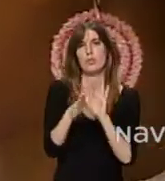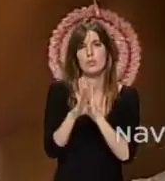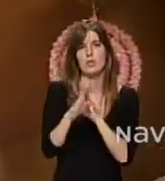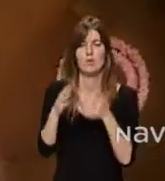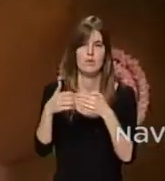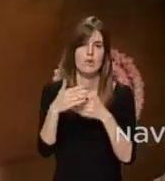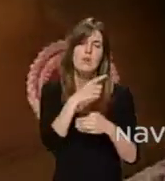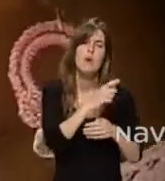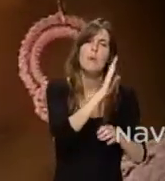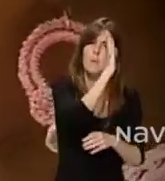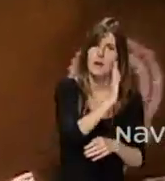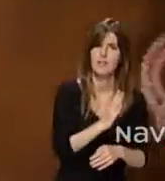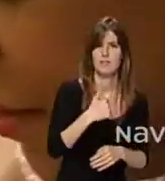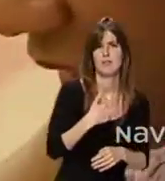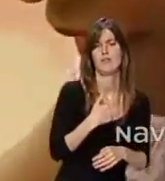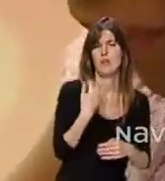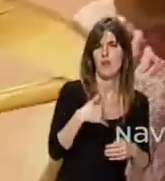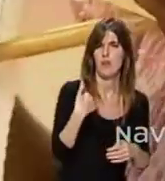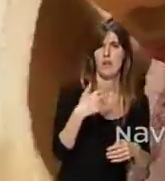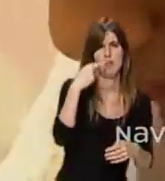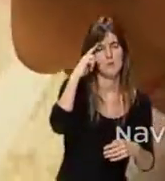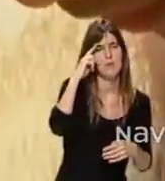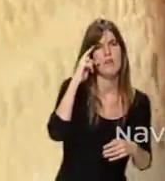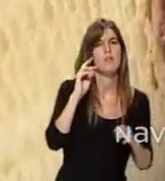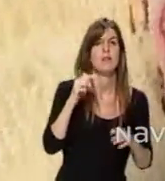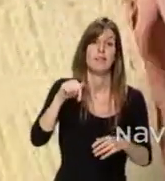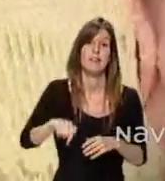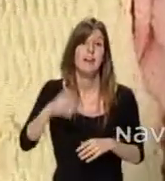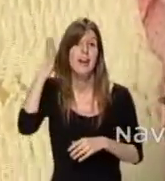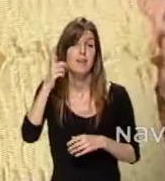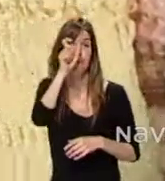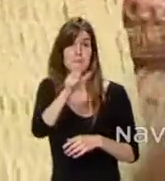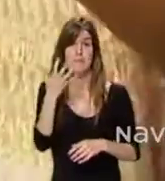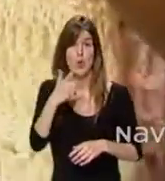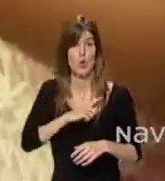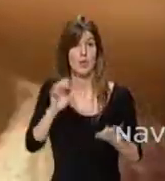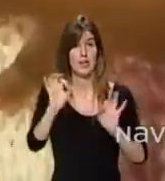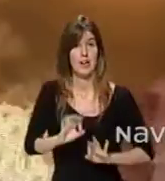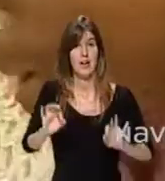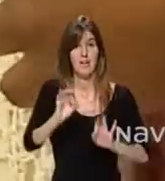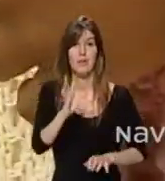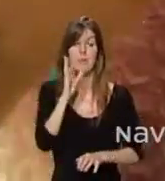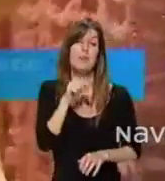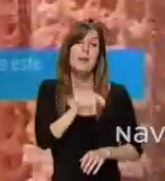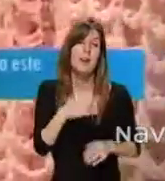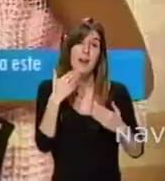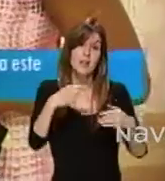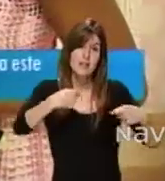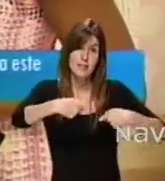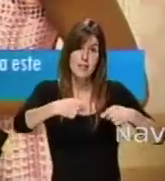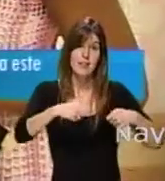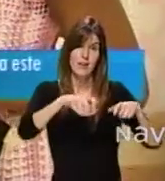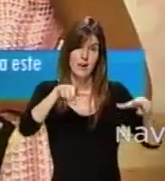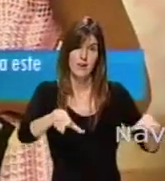que en Brasil ya tenía ya una trayectoria. Estoy presentando en Mistelania Showroom, mi colección. Soy diseñadora que